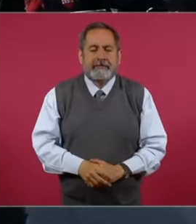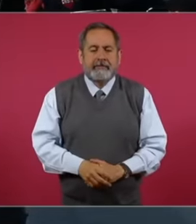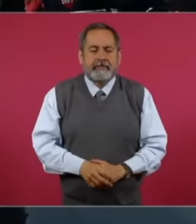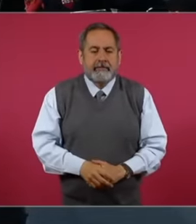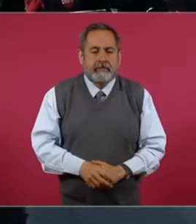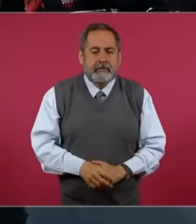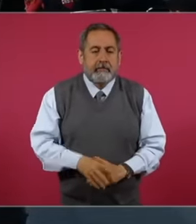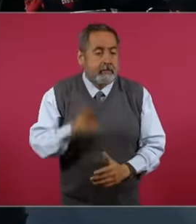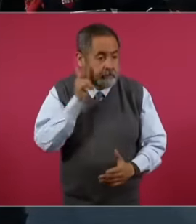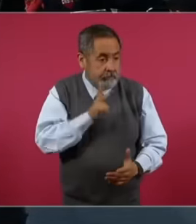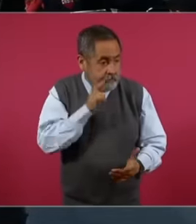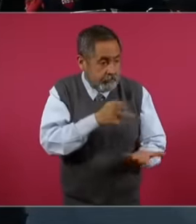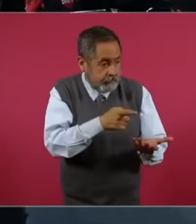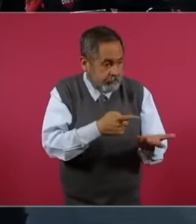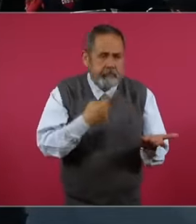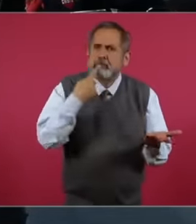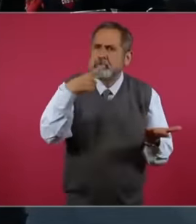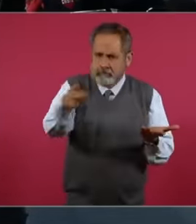Acusarlo